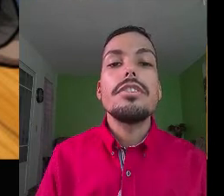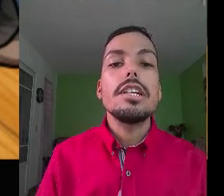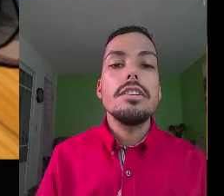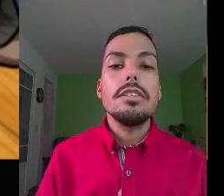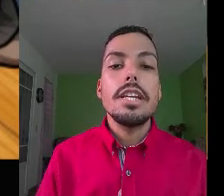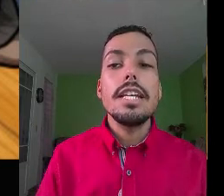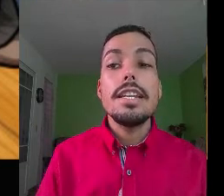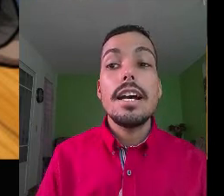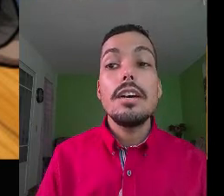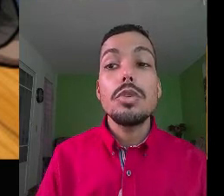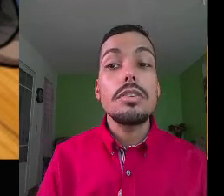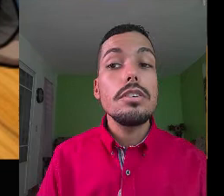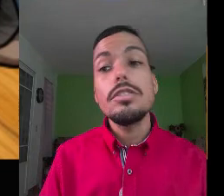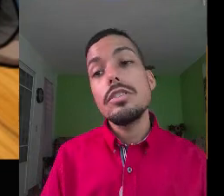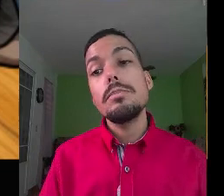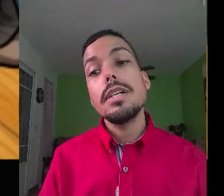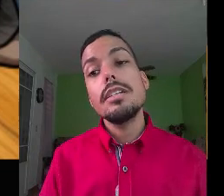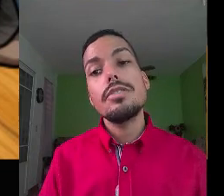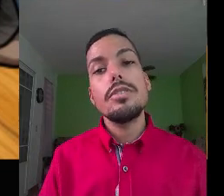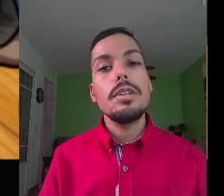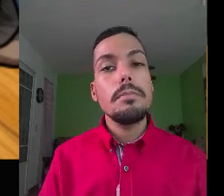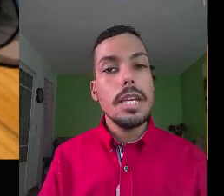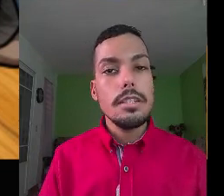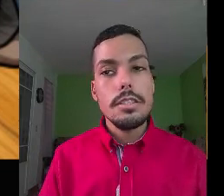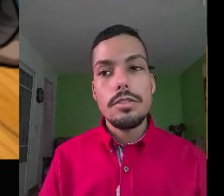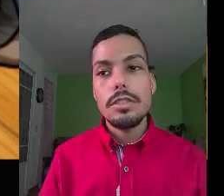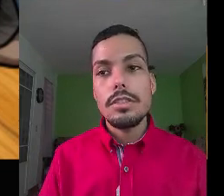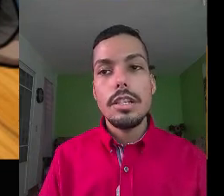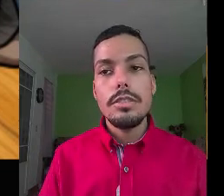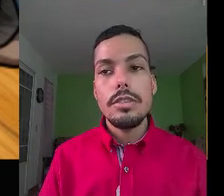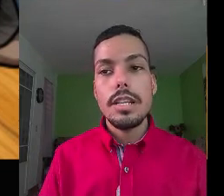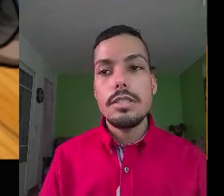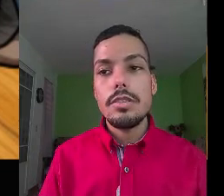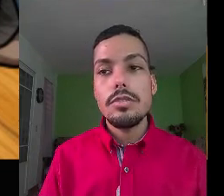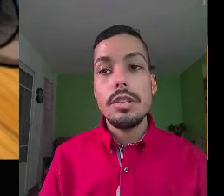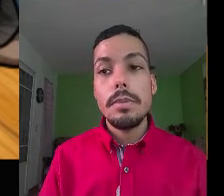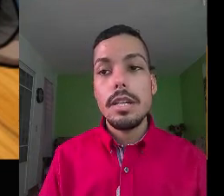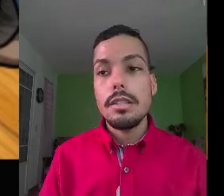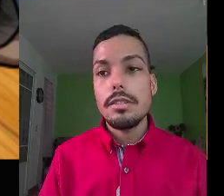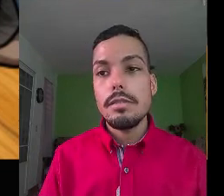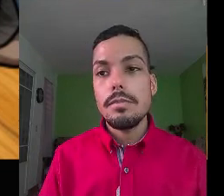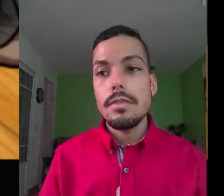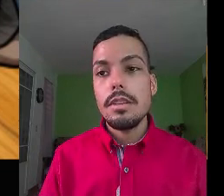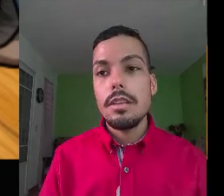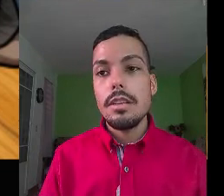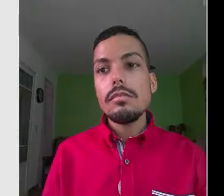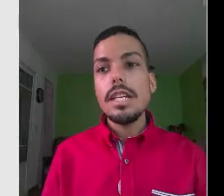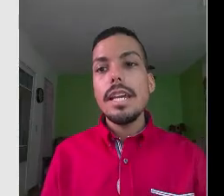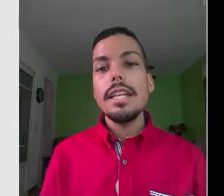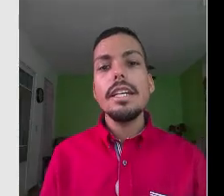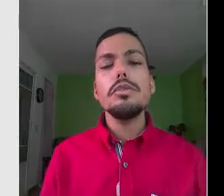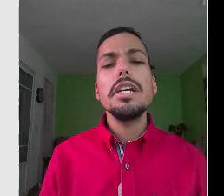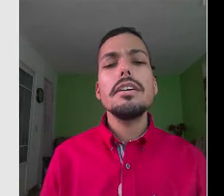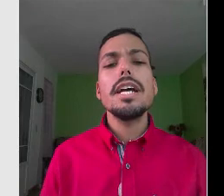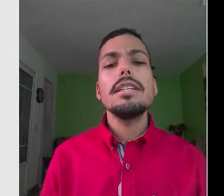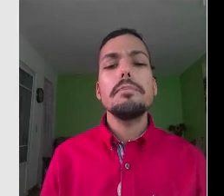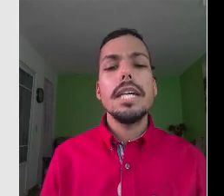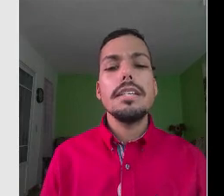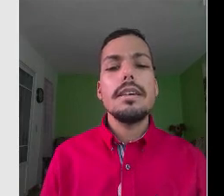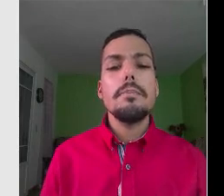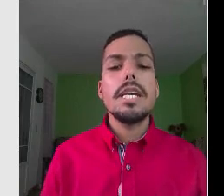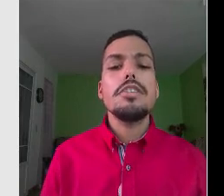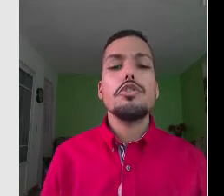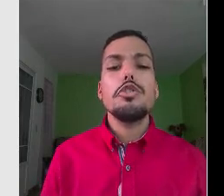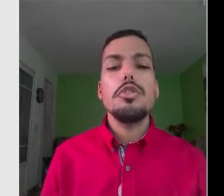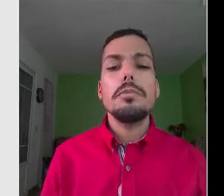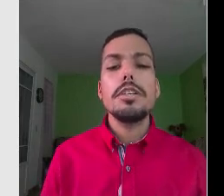Okay, very good. Okay, now we're going to the page to do the pages for today. So let's go to the page. And here we are at the